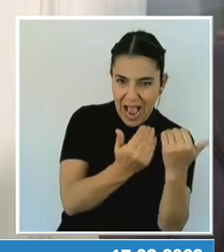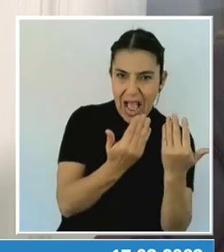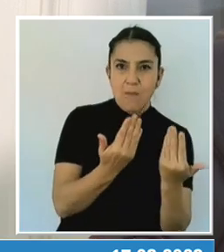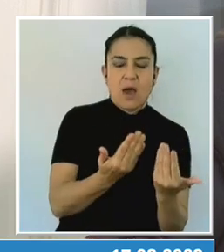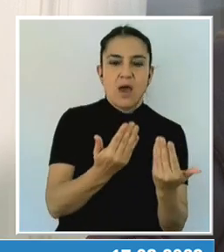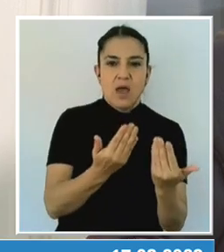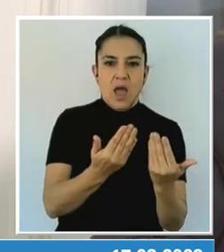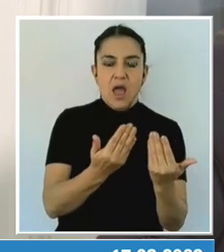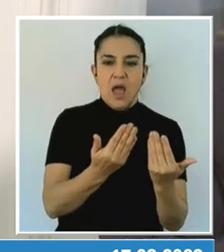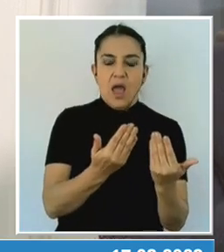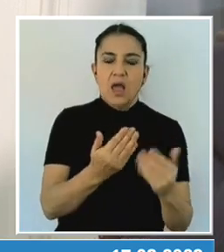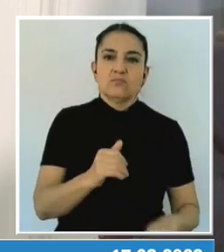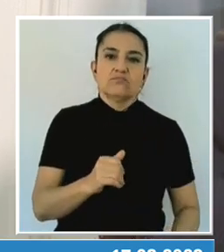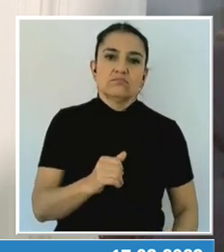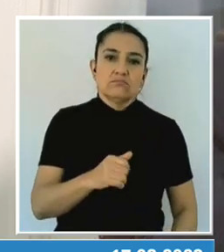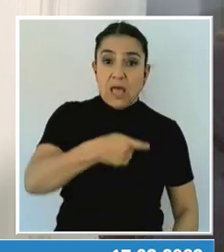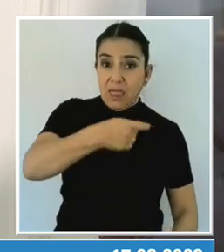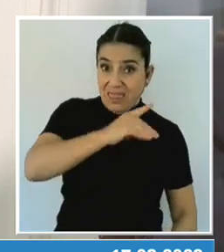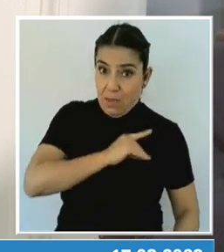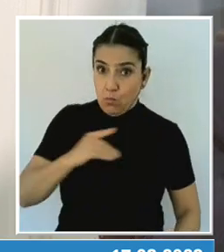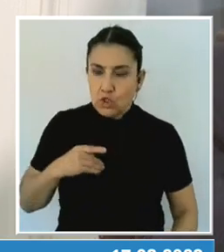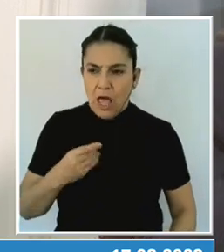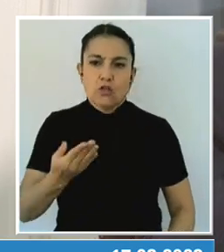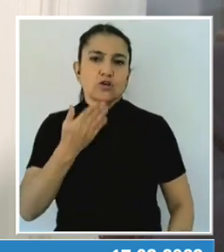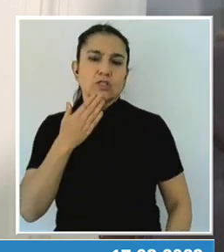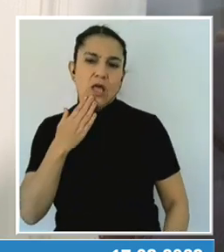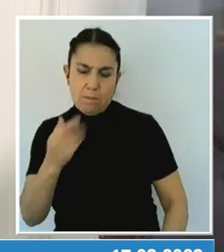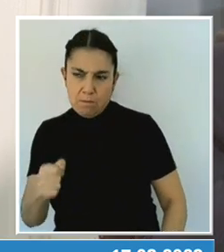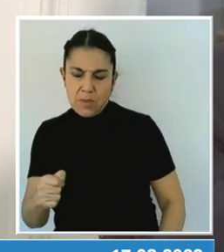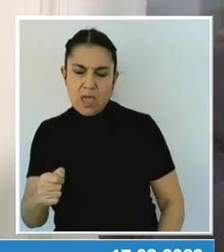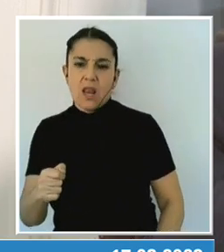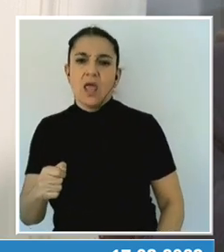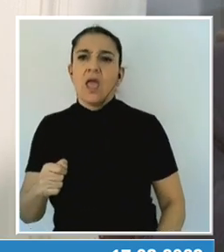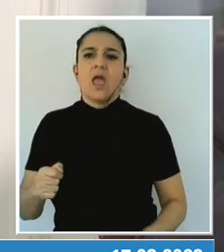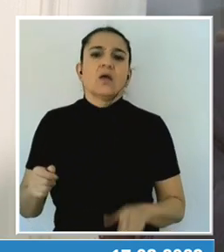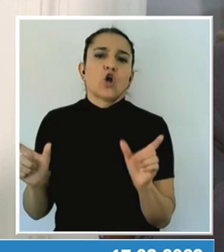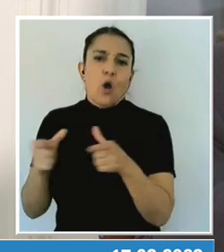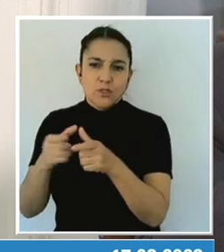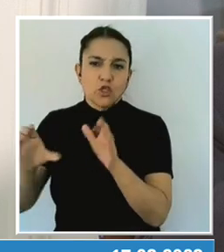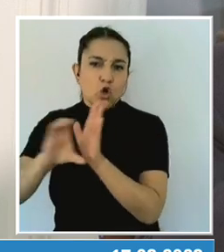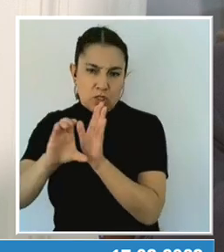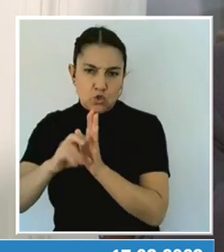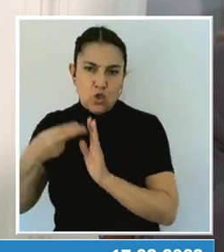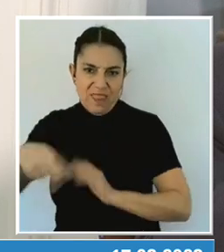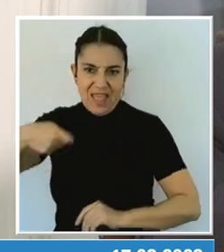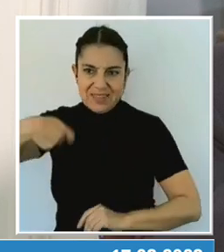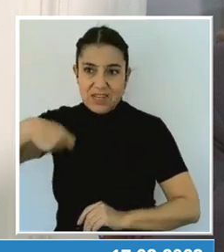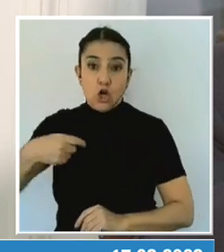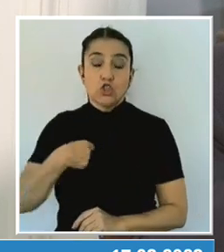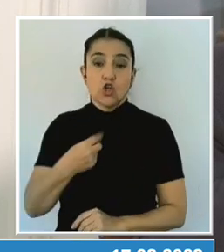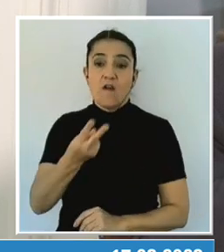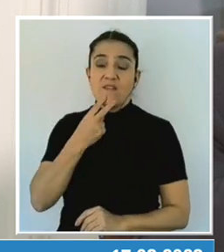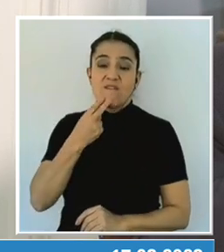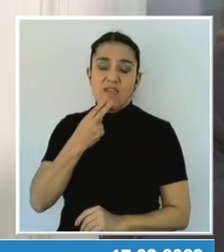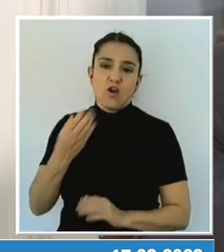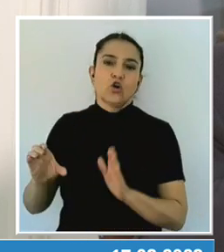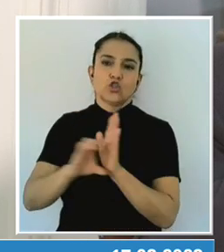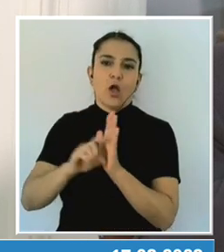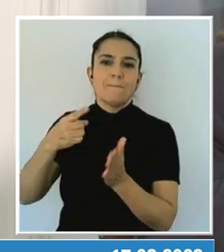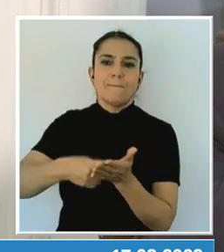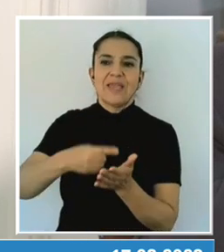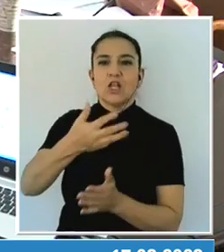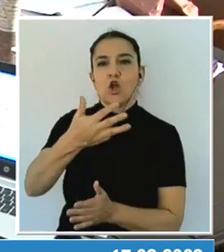y Reglamento del Senado, he vivido la Constitución de 1925 y no la he descubierto completamente en todo su